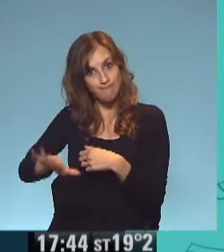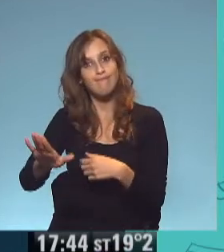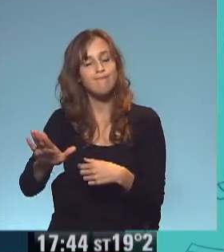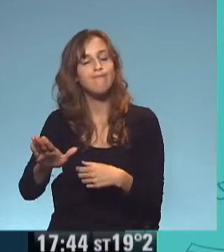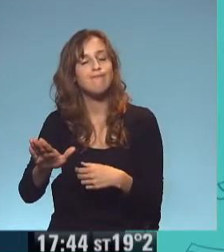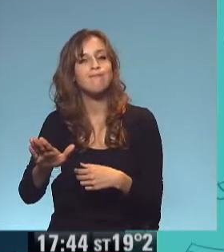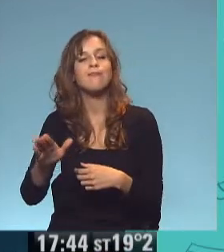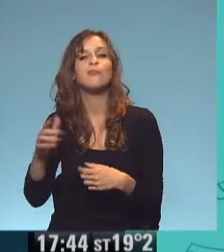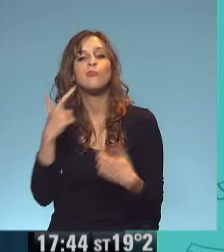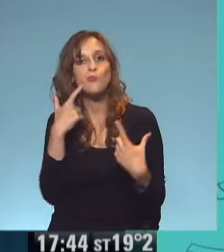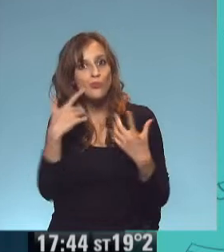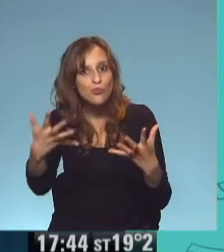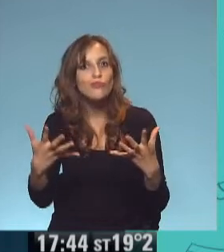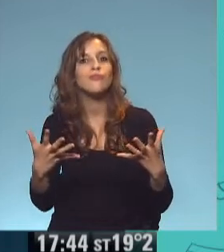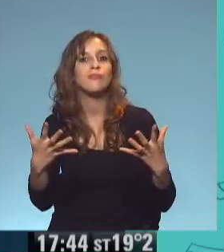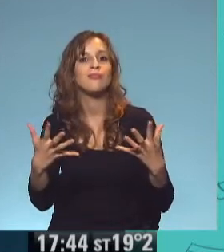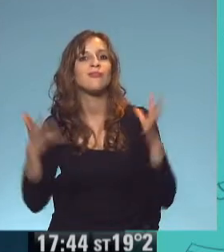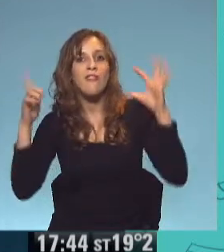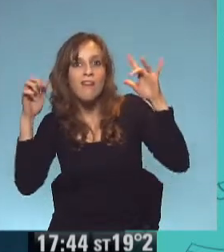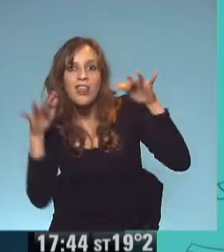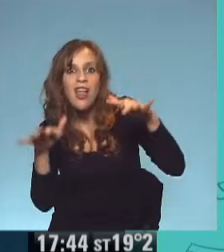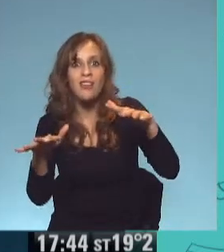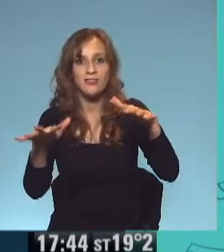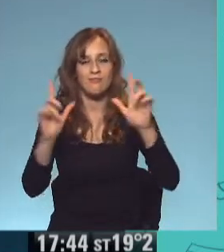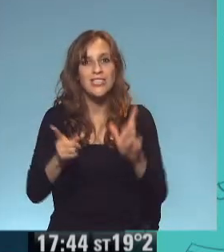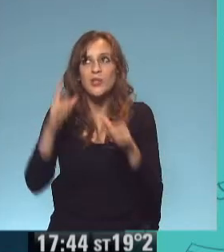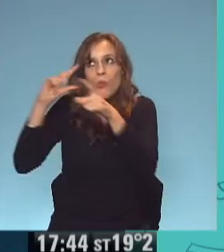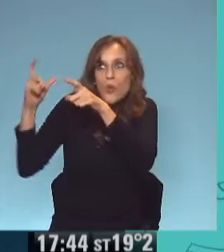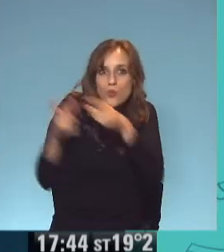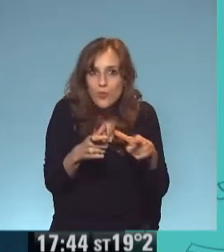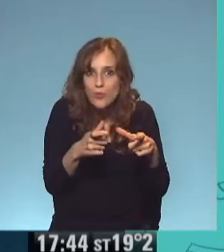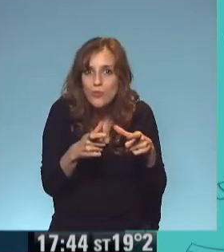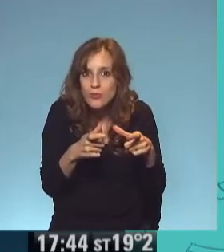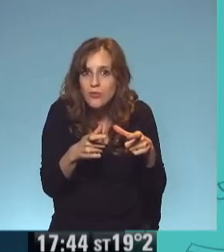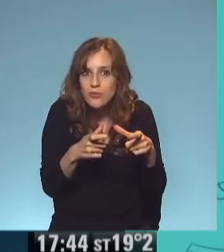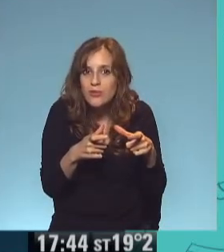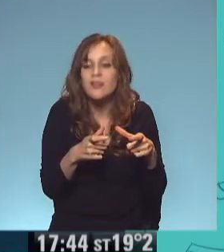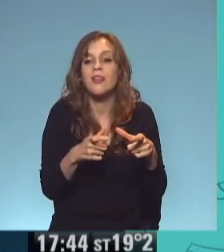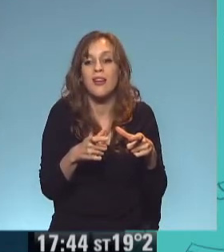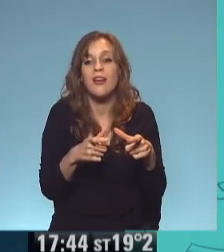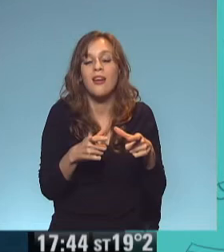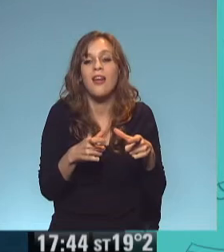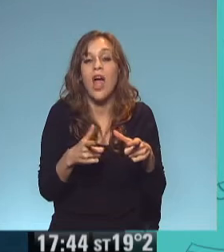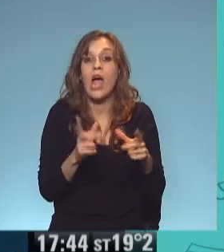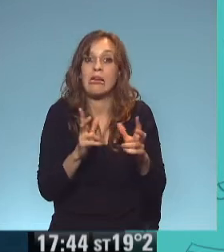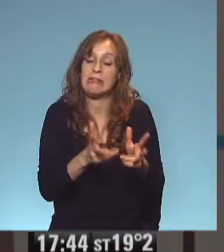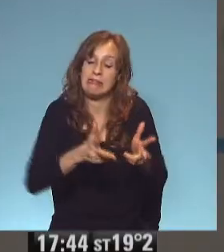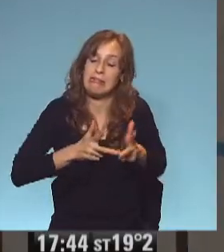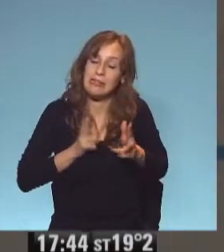para intentar fotografiar a los fantasmas extraterrestres! ¡Deseenos suerte!